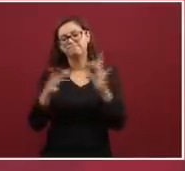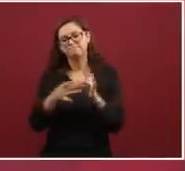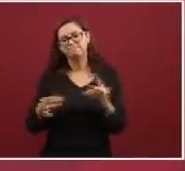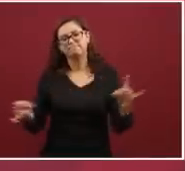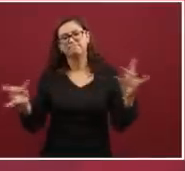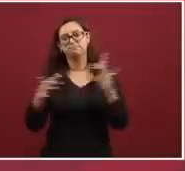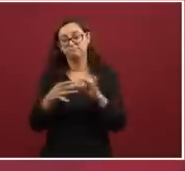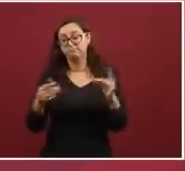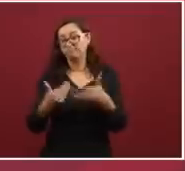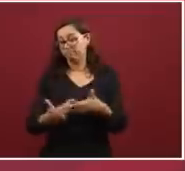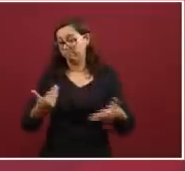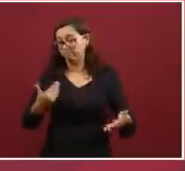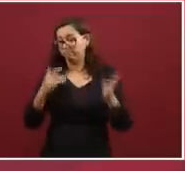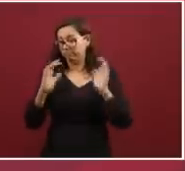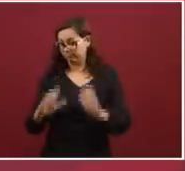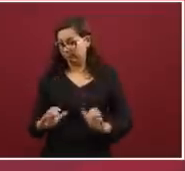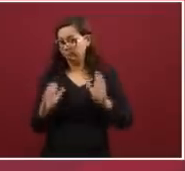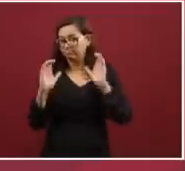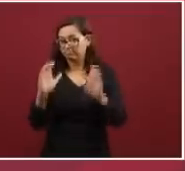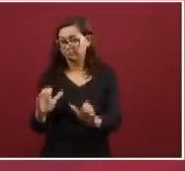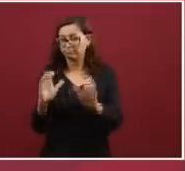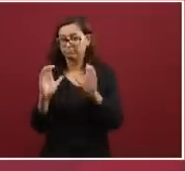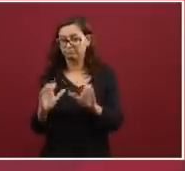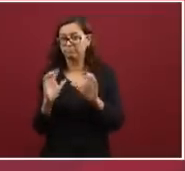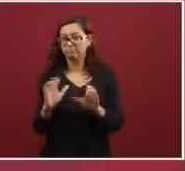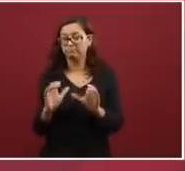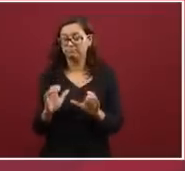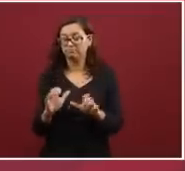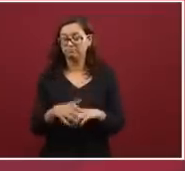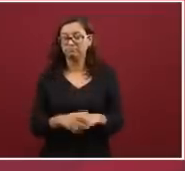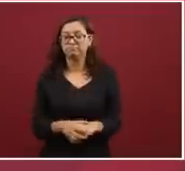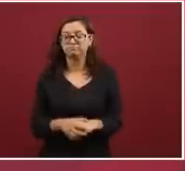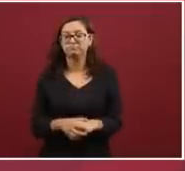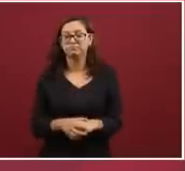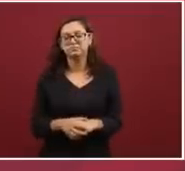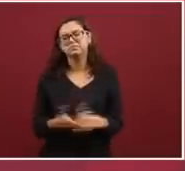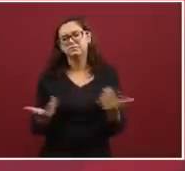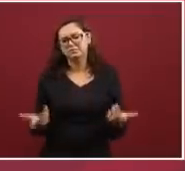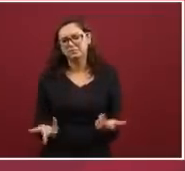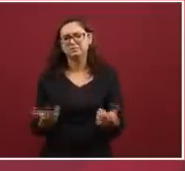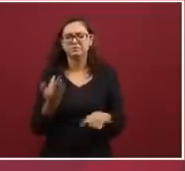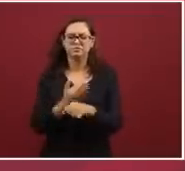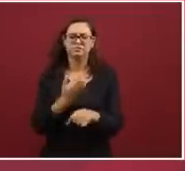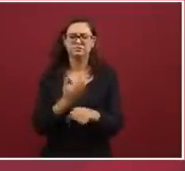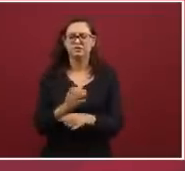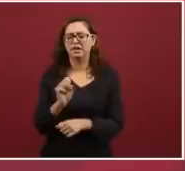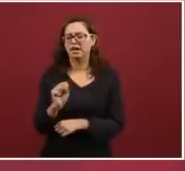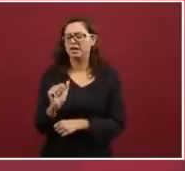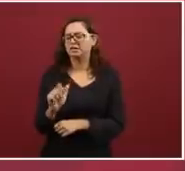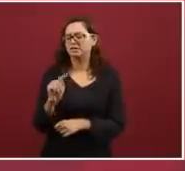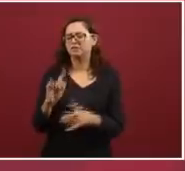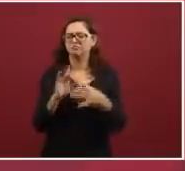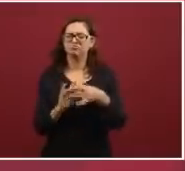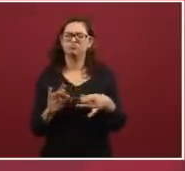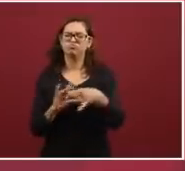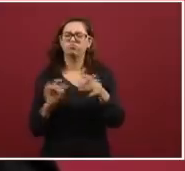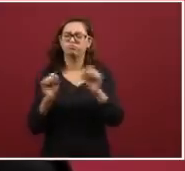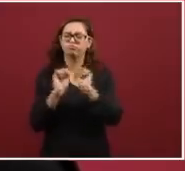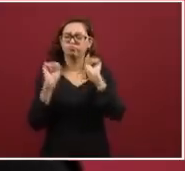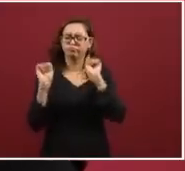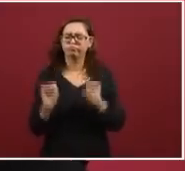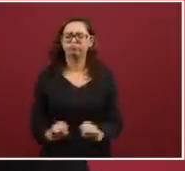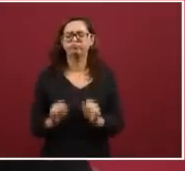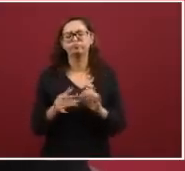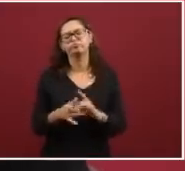pues cómo es que funciona este sistema que tomó mucho auge en